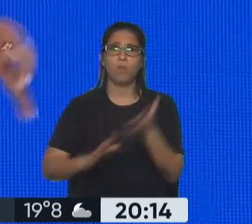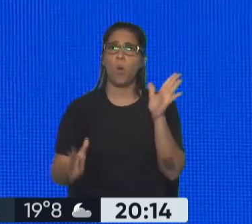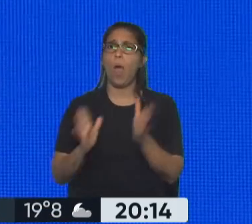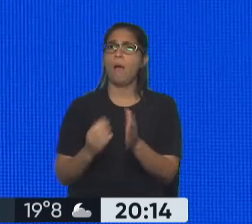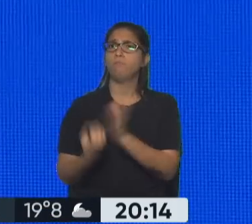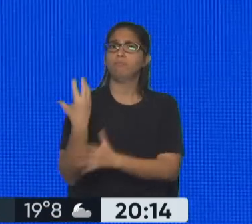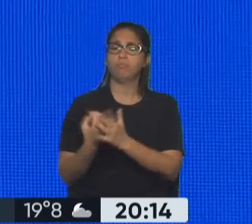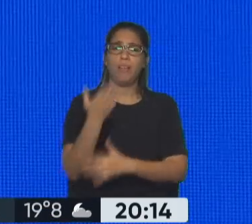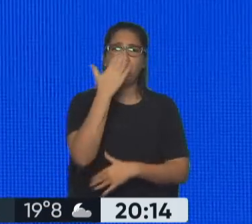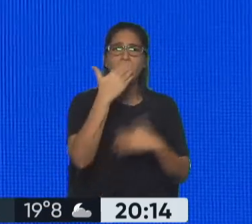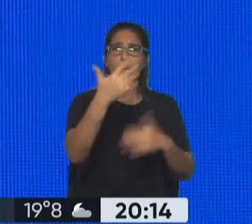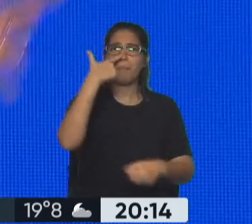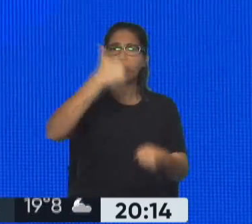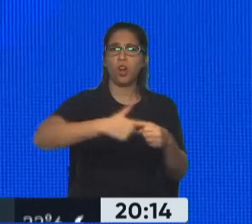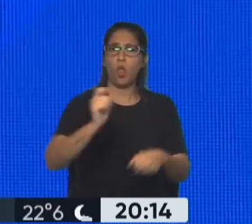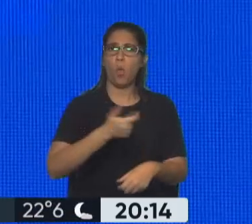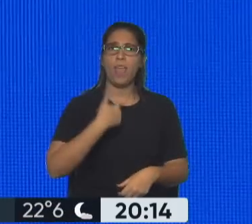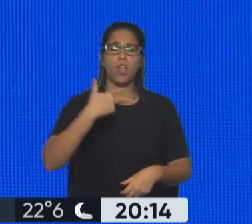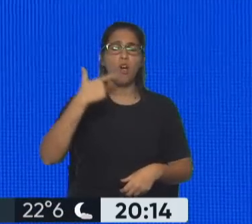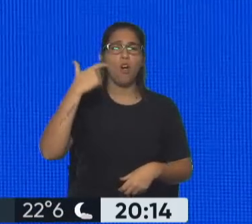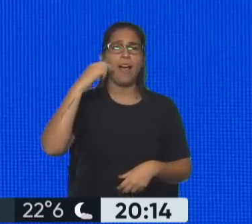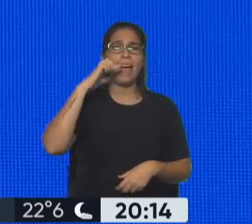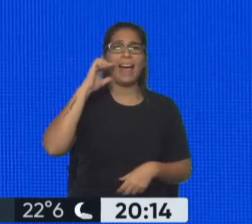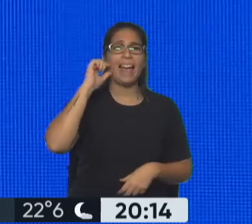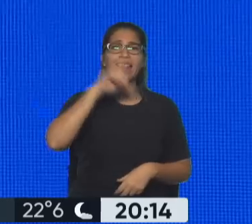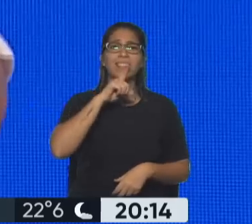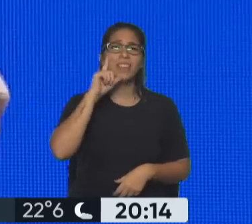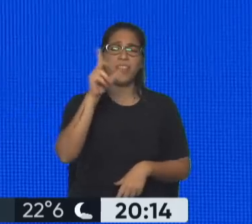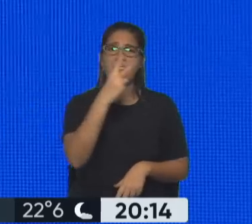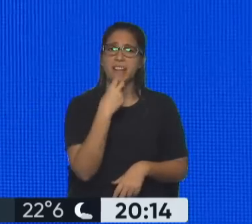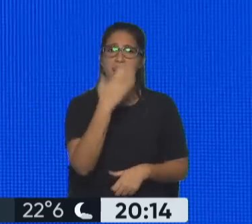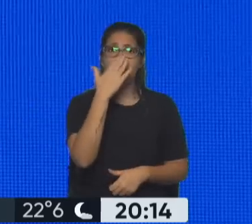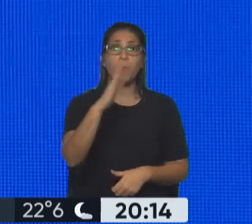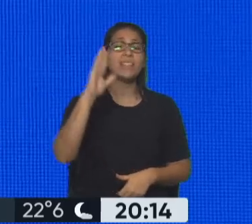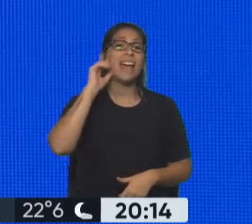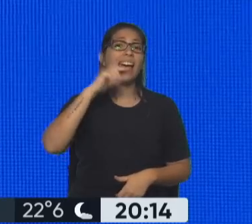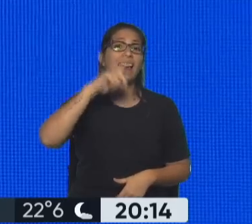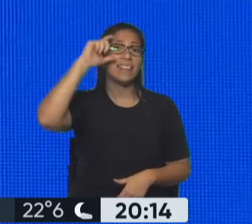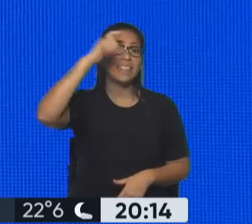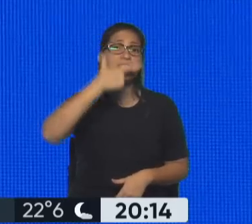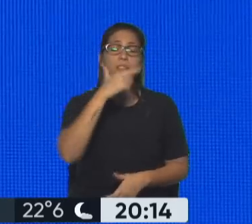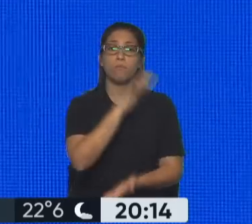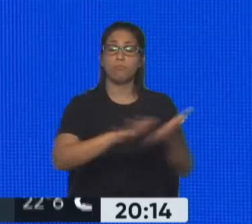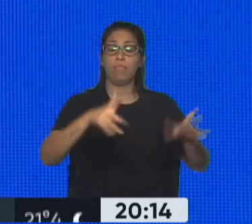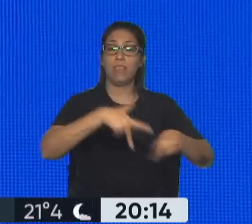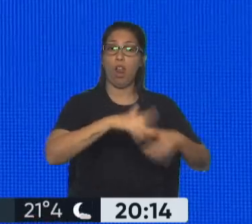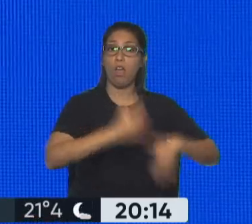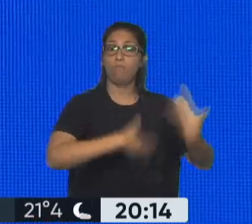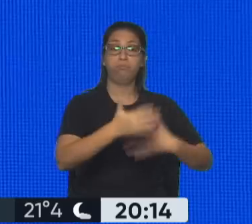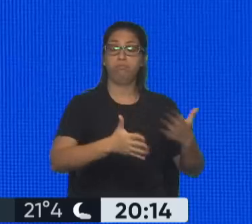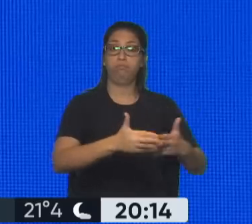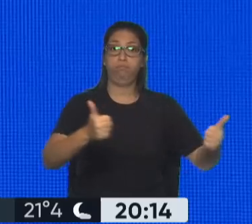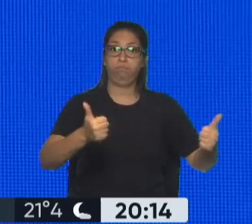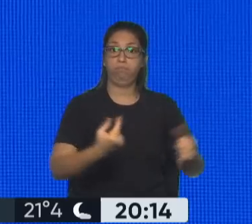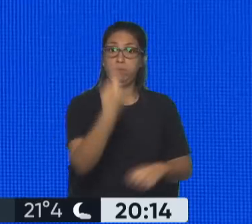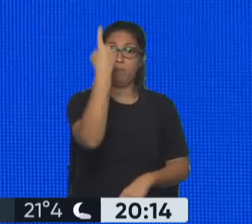fue el dueño del petróleo, Paul Getty, porque era la energía. Después fue Bill Gates, porque fue la innovación tecnológica, la tecnología.